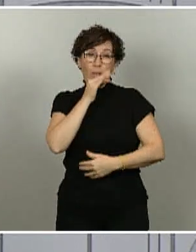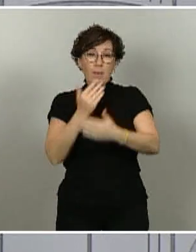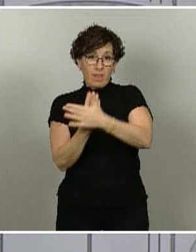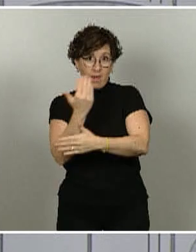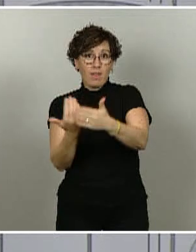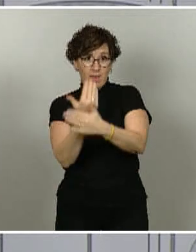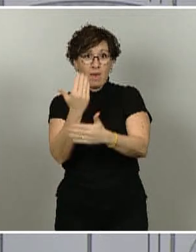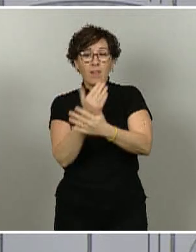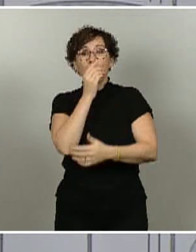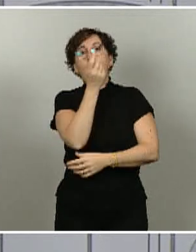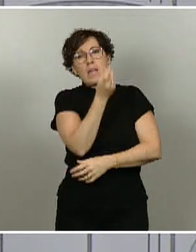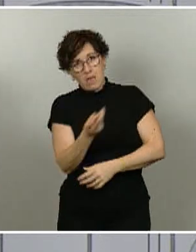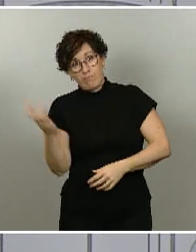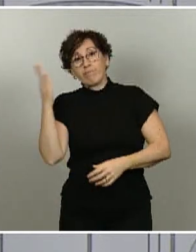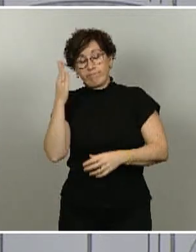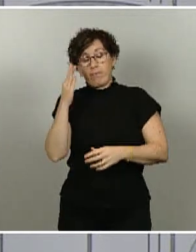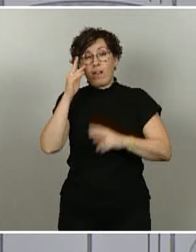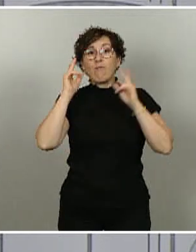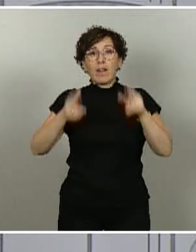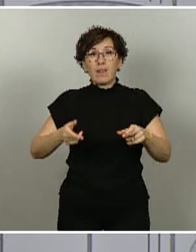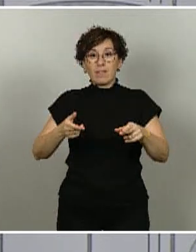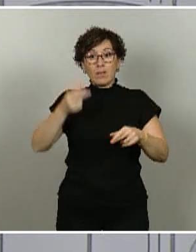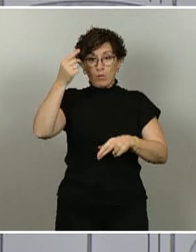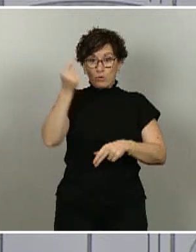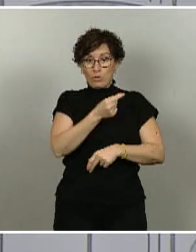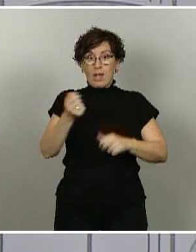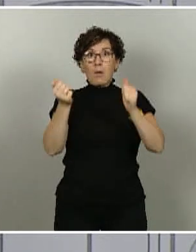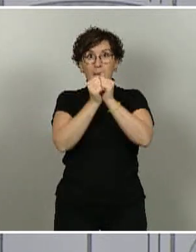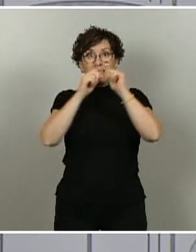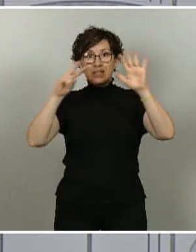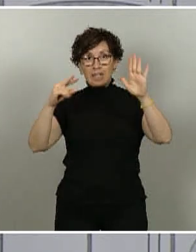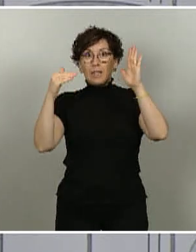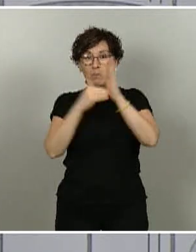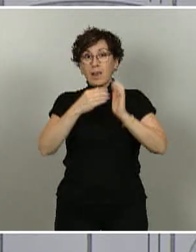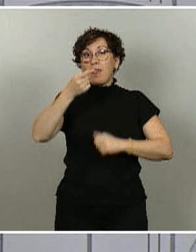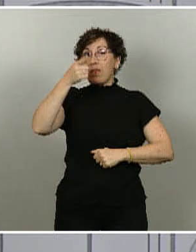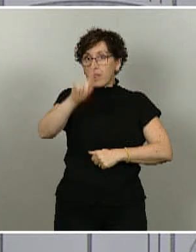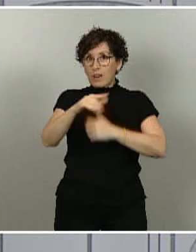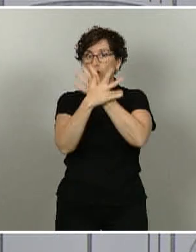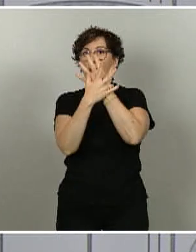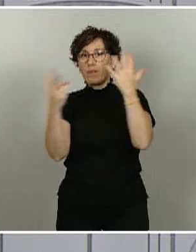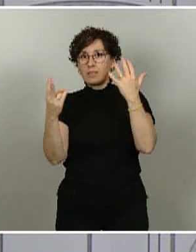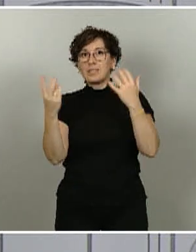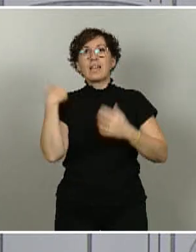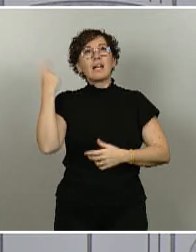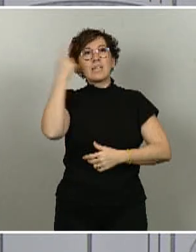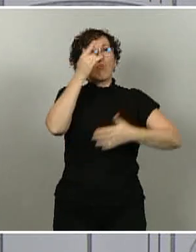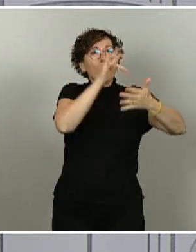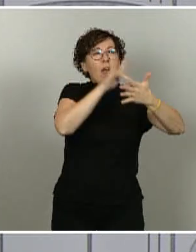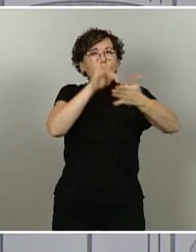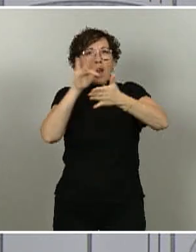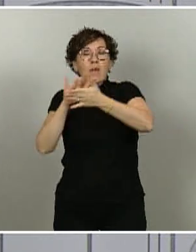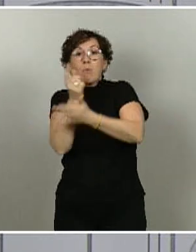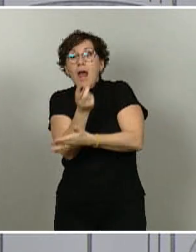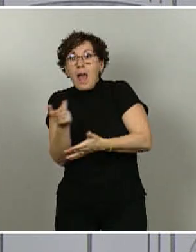de fallecidos. Dentro de los 27.117 que tenemos ahora ya ubicados, todavía quedan algunos cientos de fallecidos que hay que saber